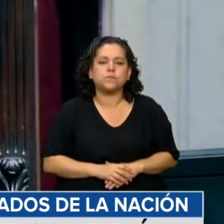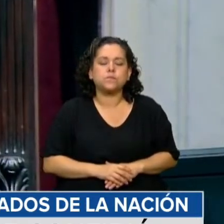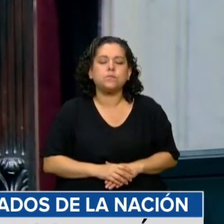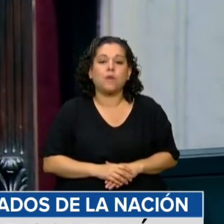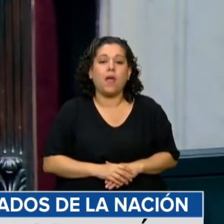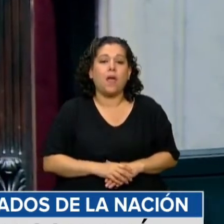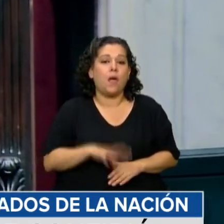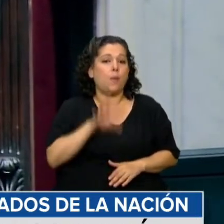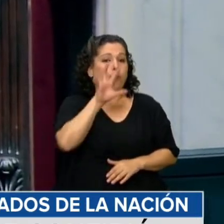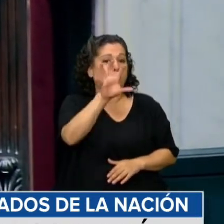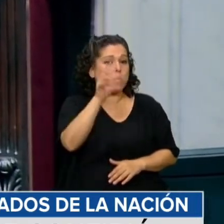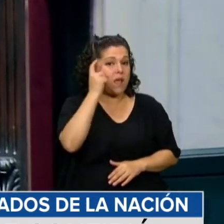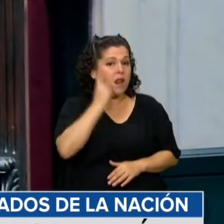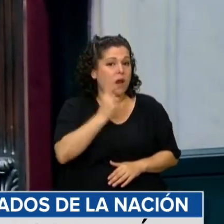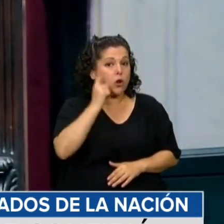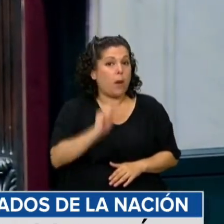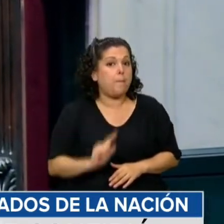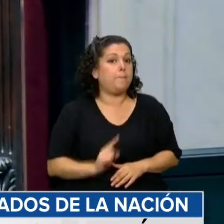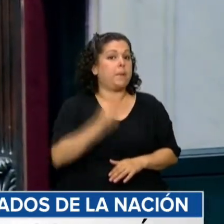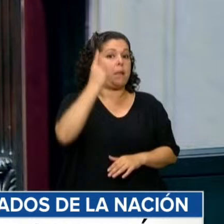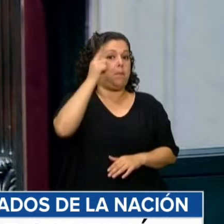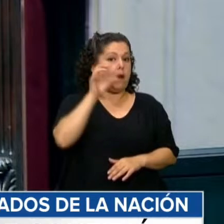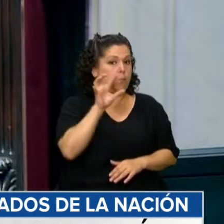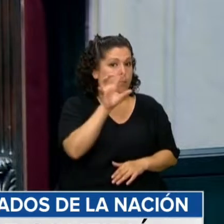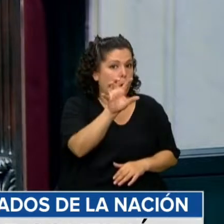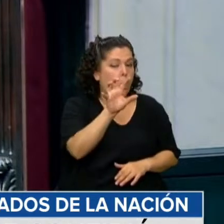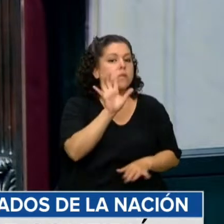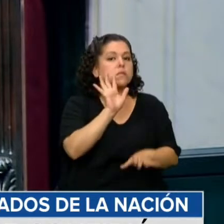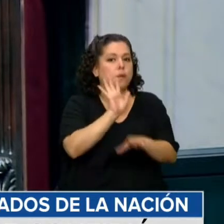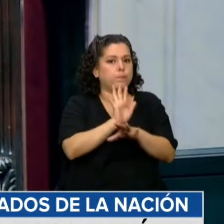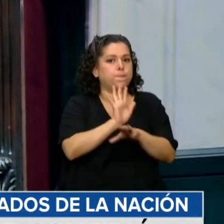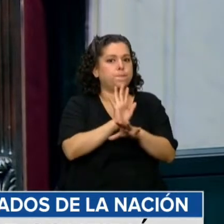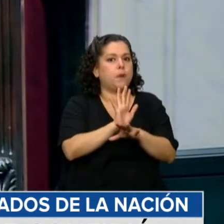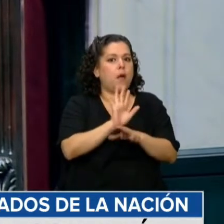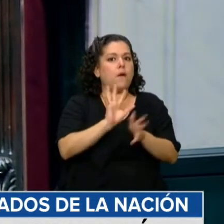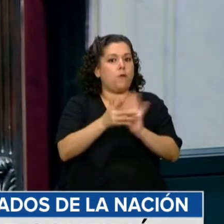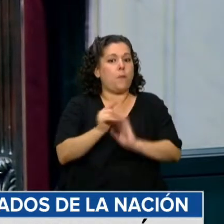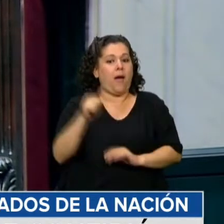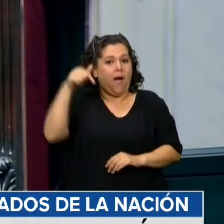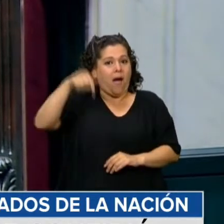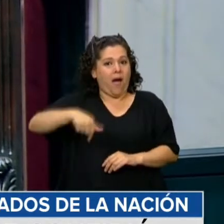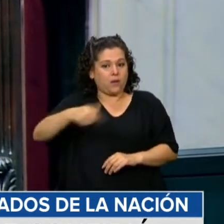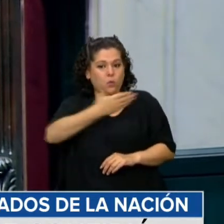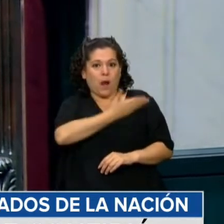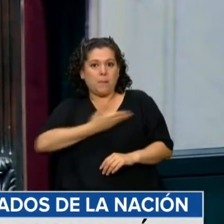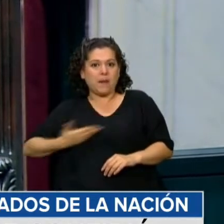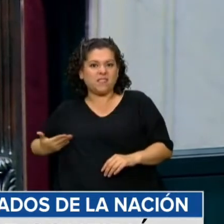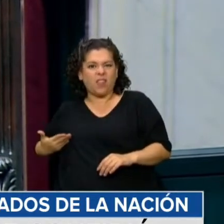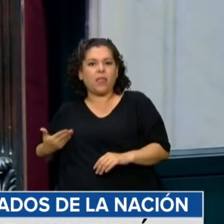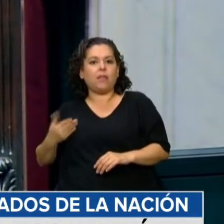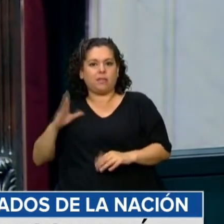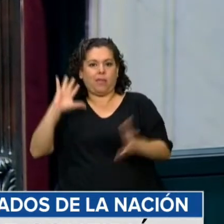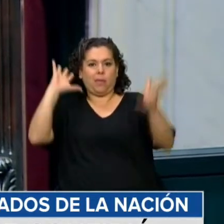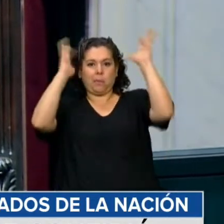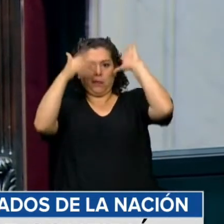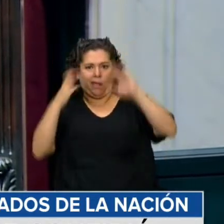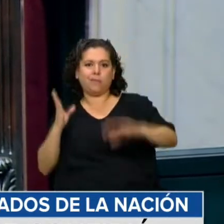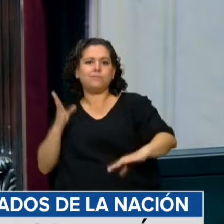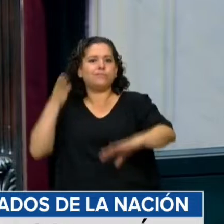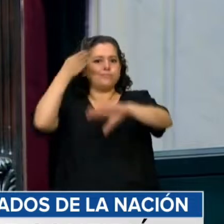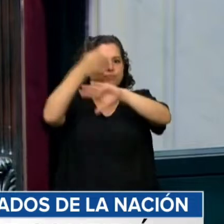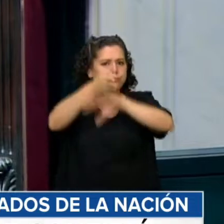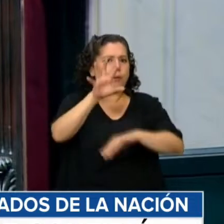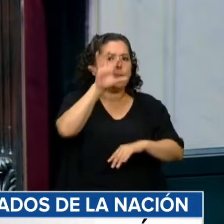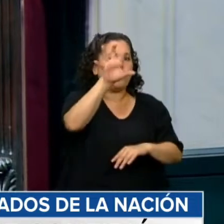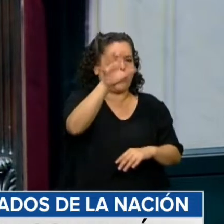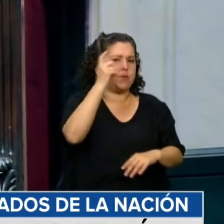La Rioja fue la primera provincia que visitó en términos políticos el actual presidente electo de la Nación y donde se constituyó